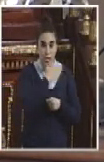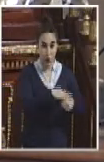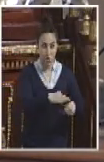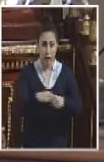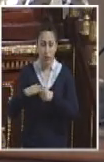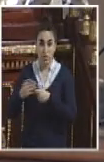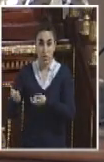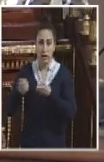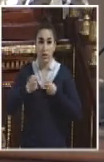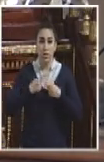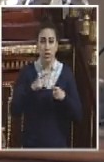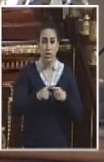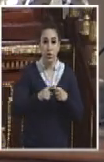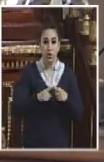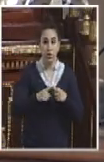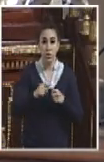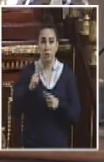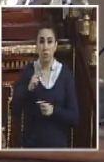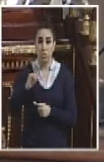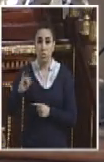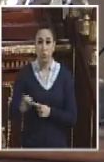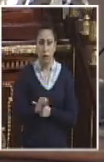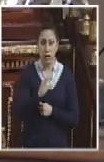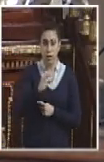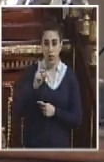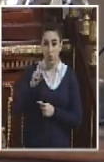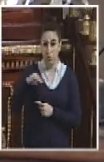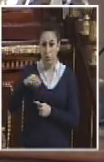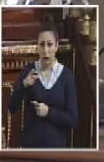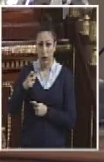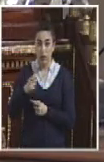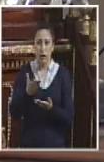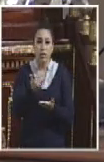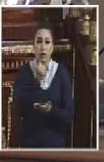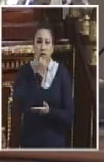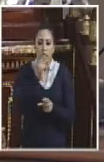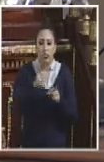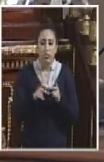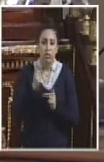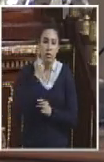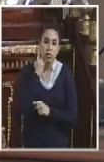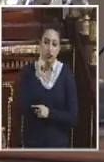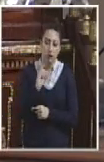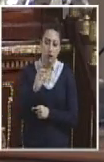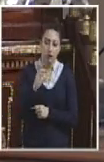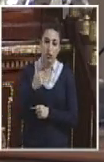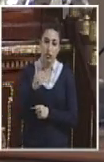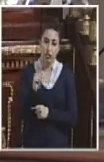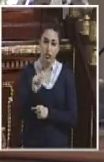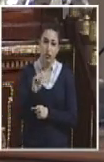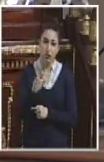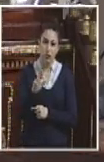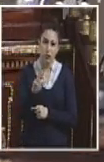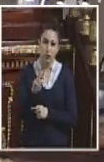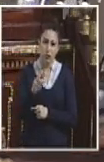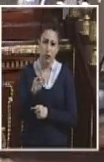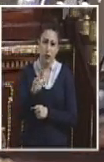por parte del Poder Judicial de la Ciudad de México, diputada Guadalupe Chavira. Presidenta, yo